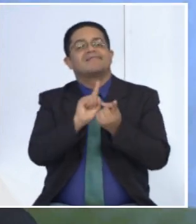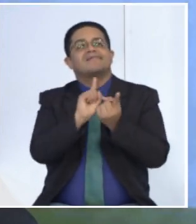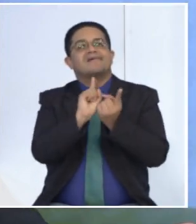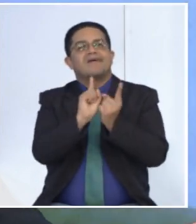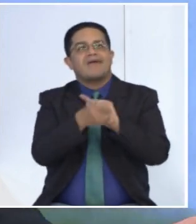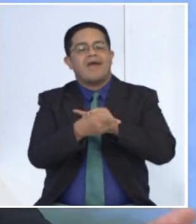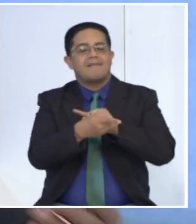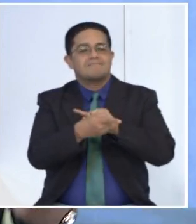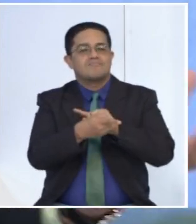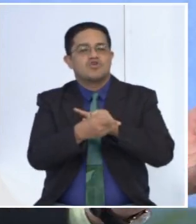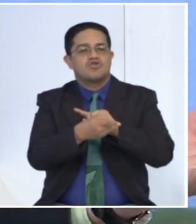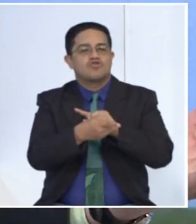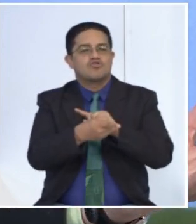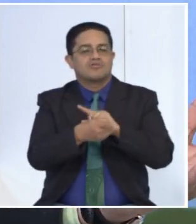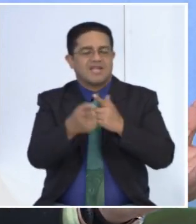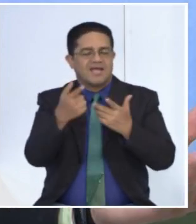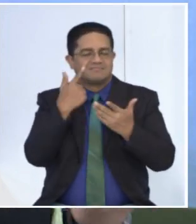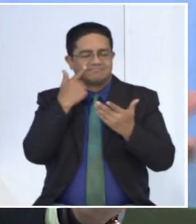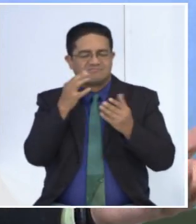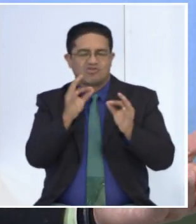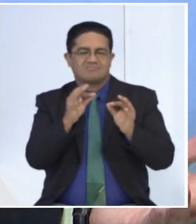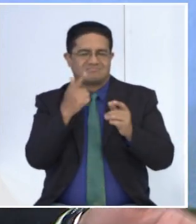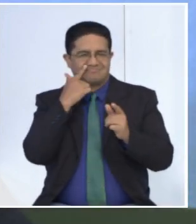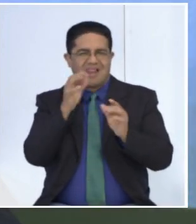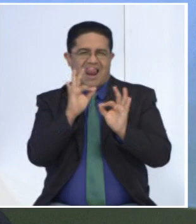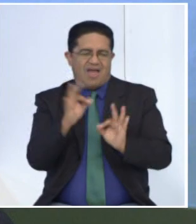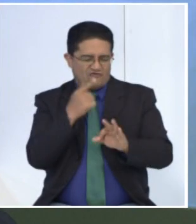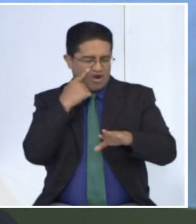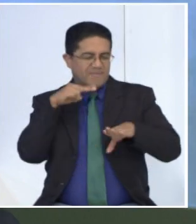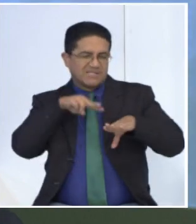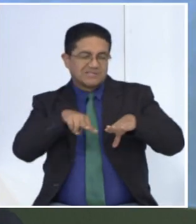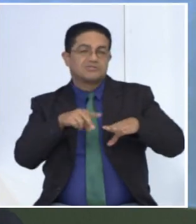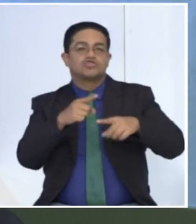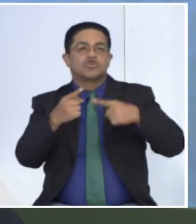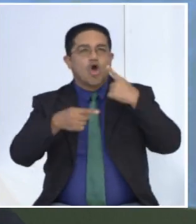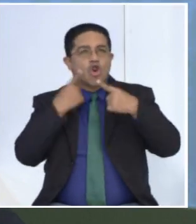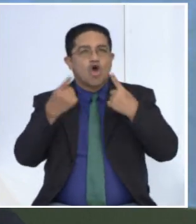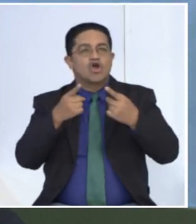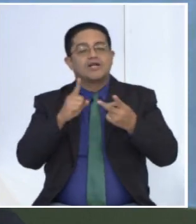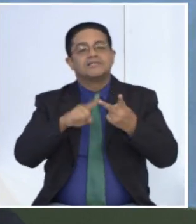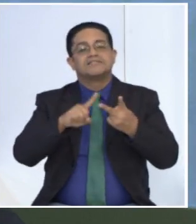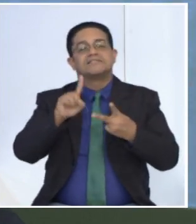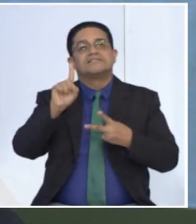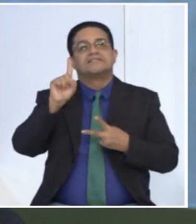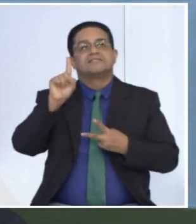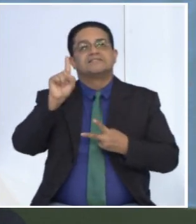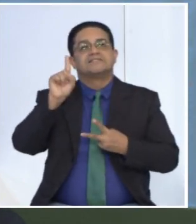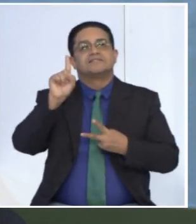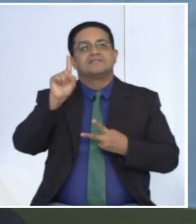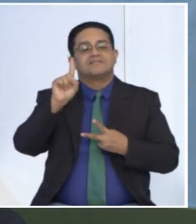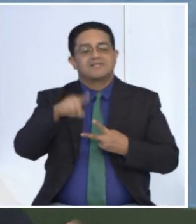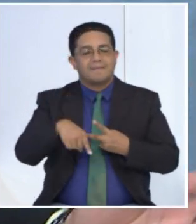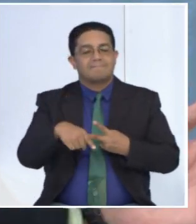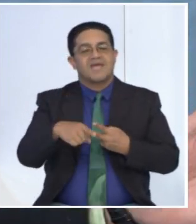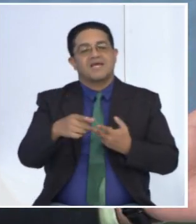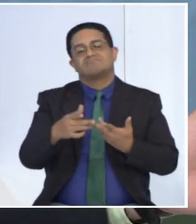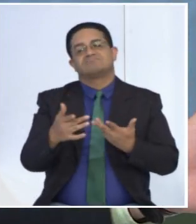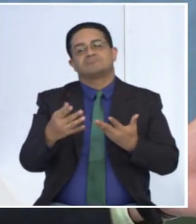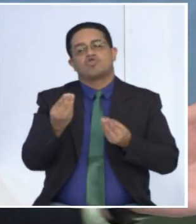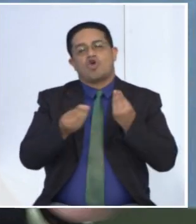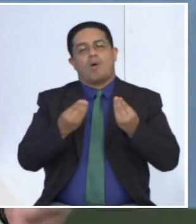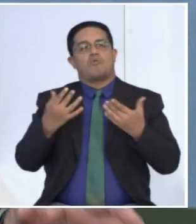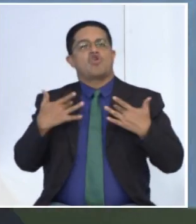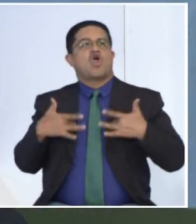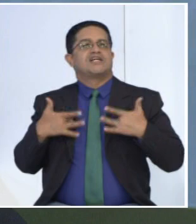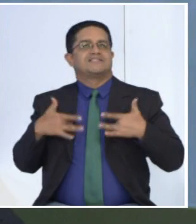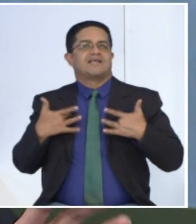la vascularidad del paciente, en la extremidad del paciente e incluso la hiperglicemia produce alteraciones en la sensibilidad. Existe algo que se